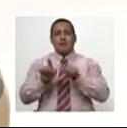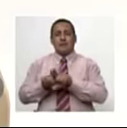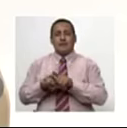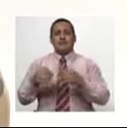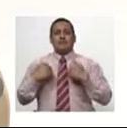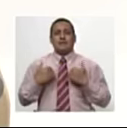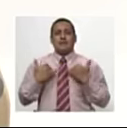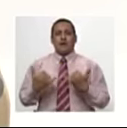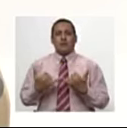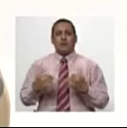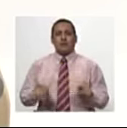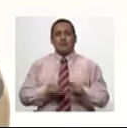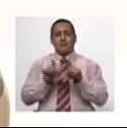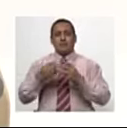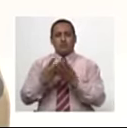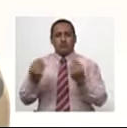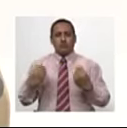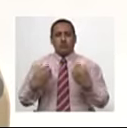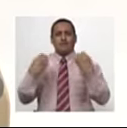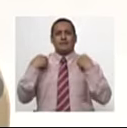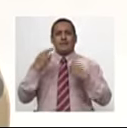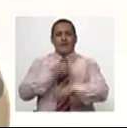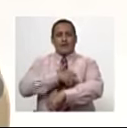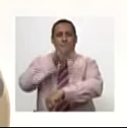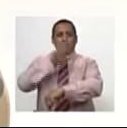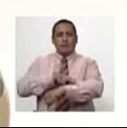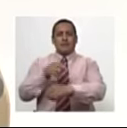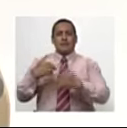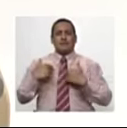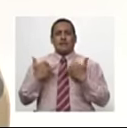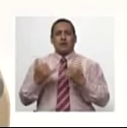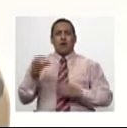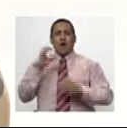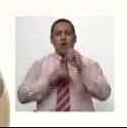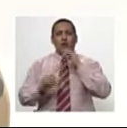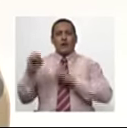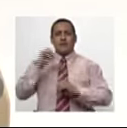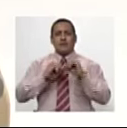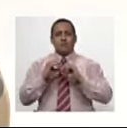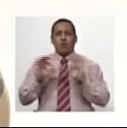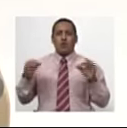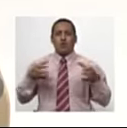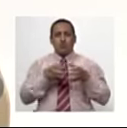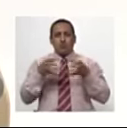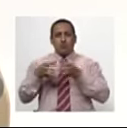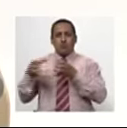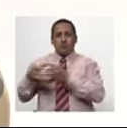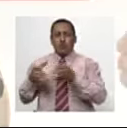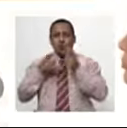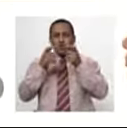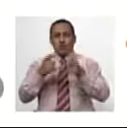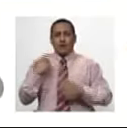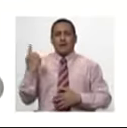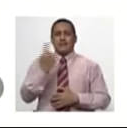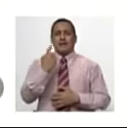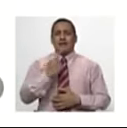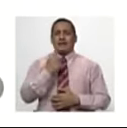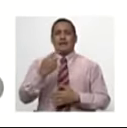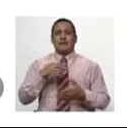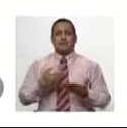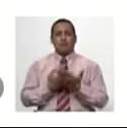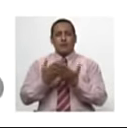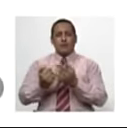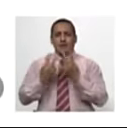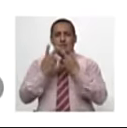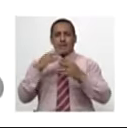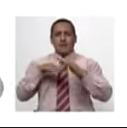También cuenta, además de estas oficinas regionales de control, cuenta con organismos u órganos de control institucional que están